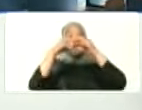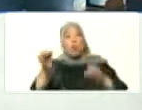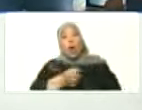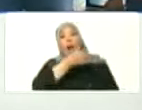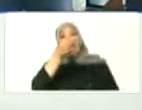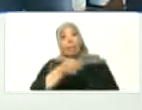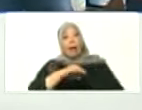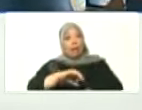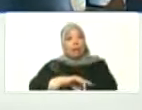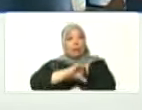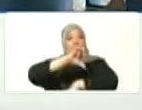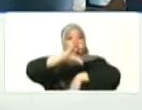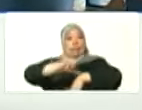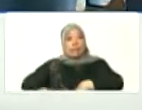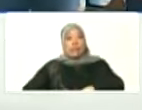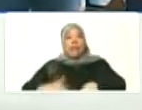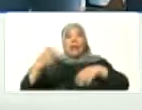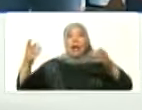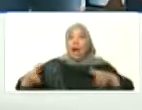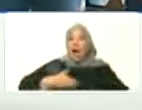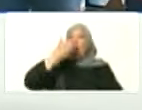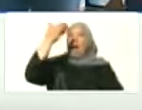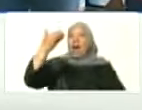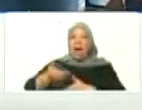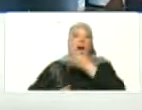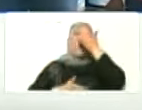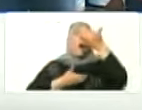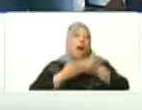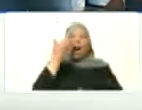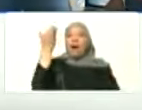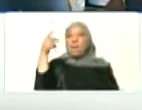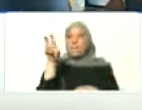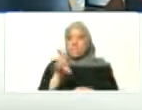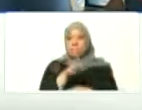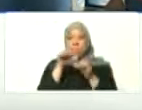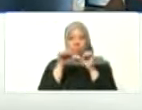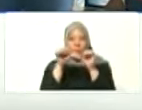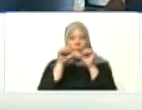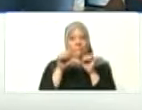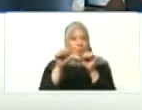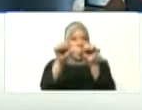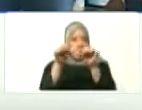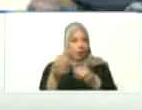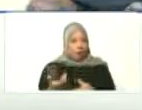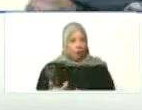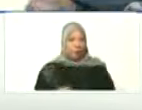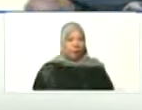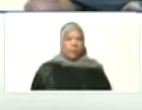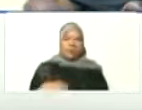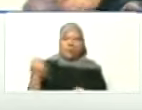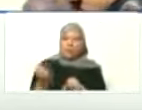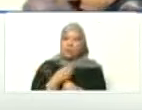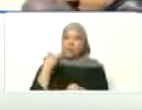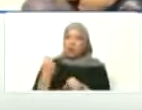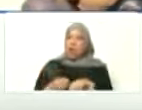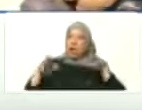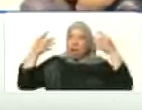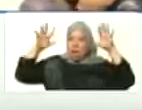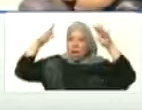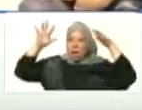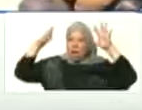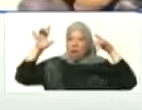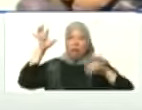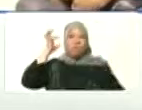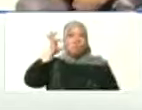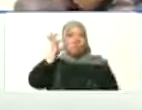una garganta impresionante. No han parado de gritar, de estar emocionadas, y además de trabajar, porque esas mujeres, presidente, fueron